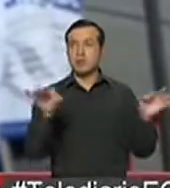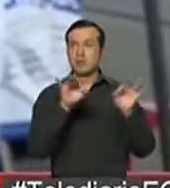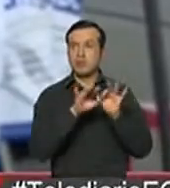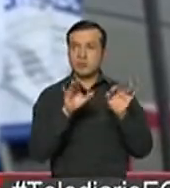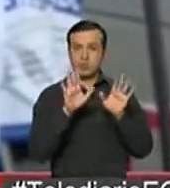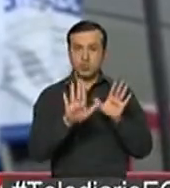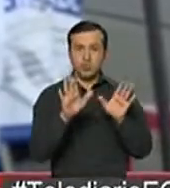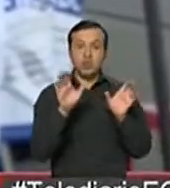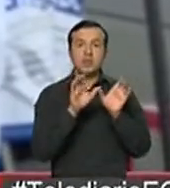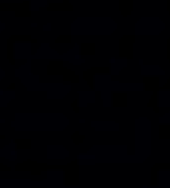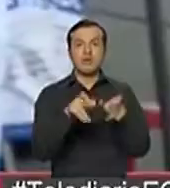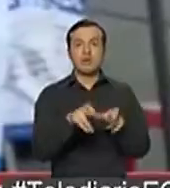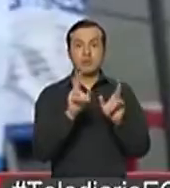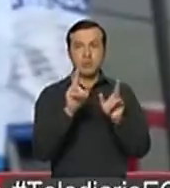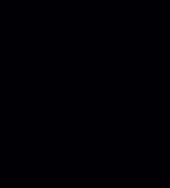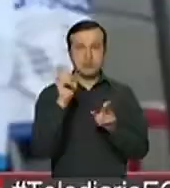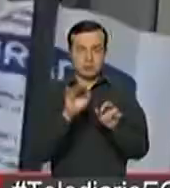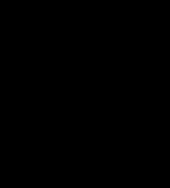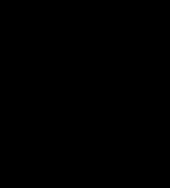su autorización ambiental administrativa.